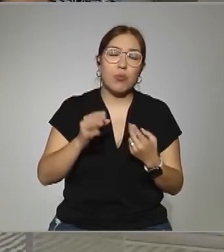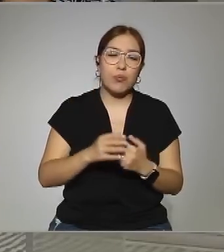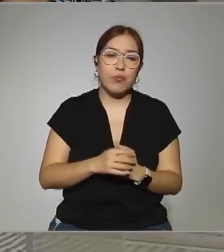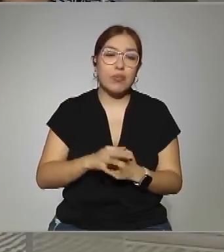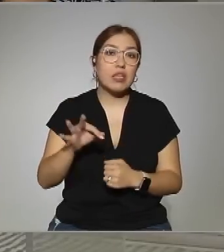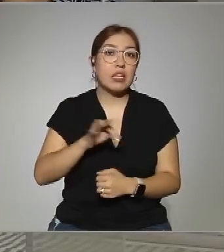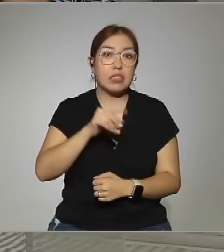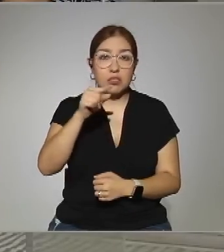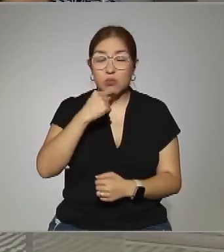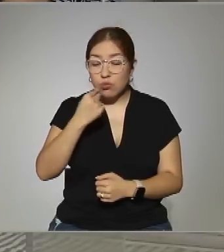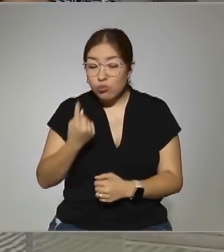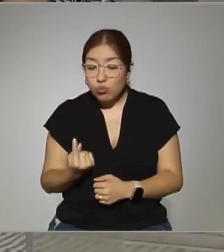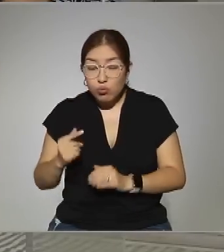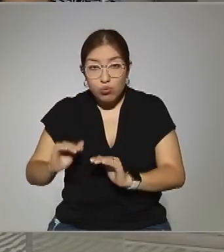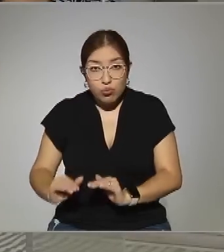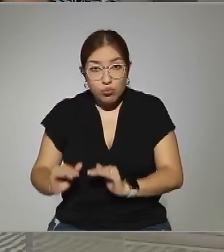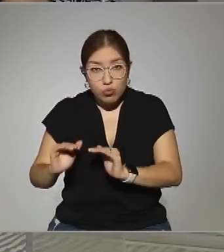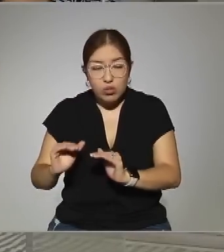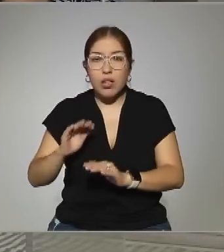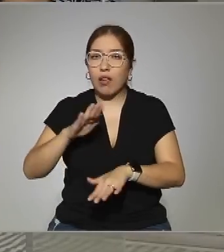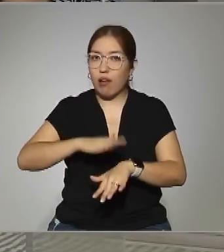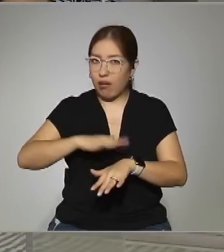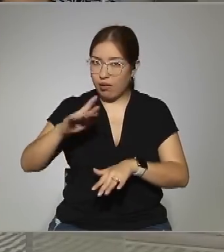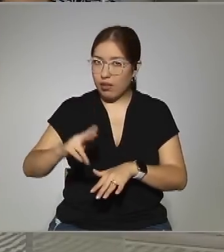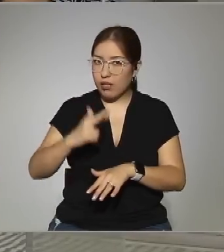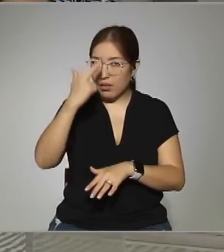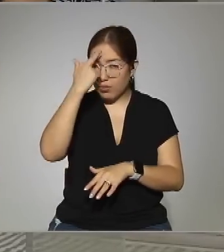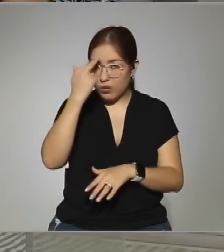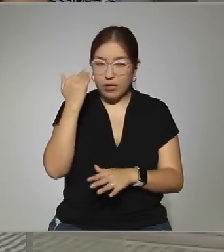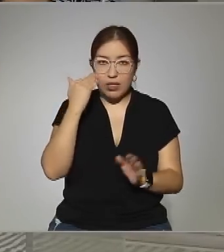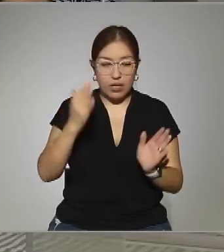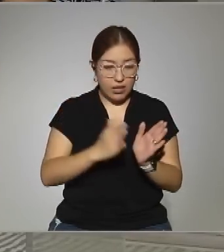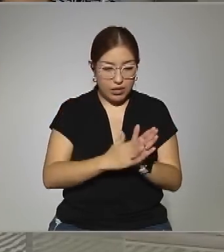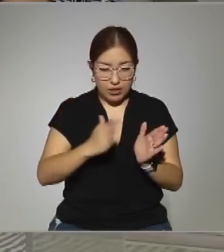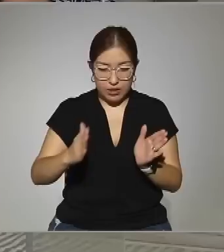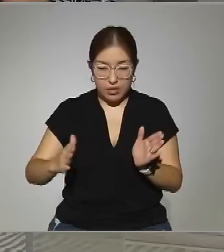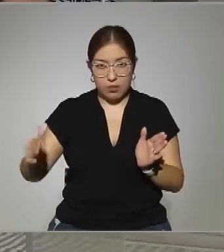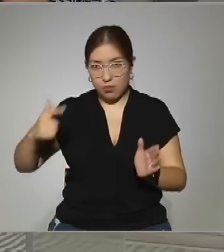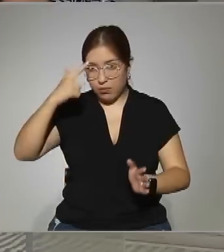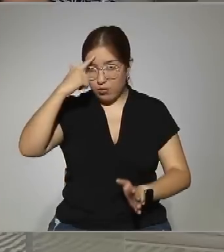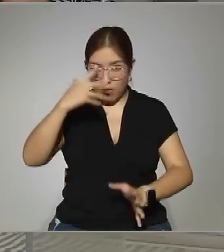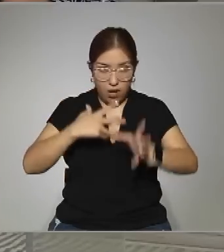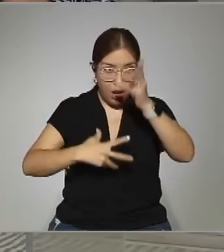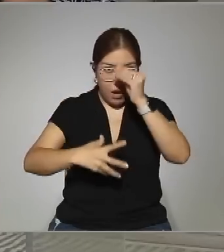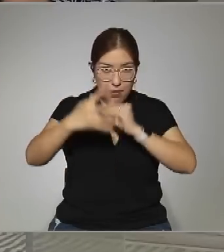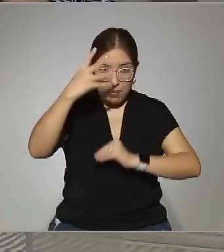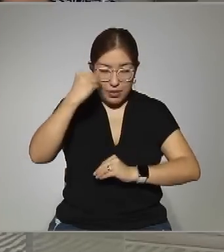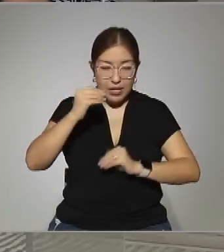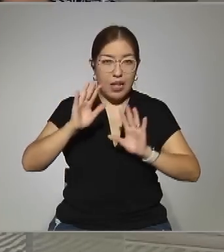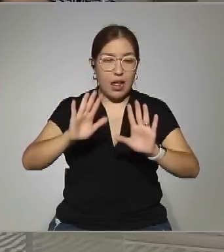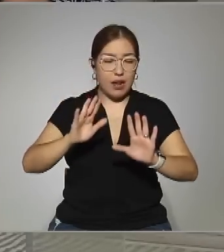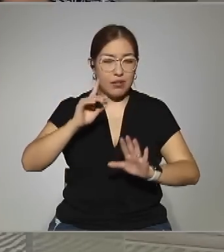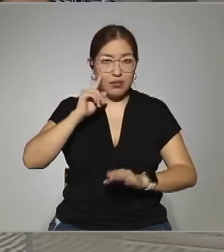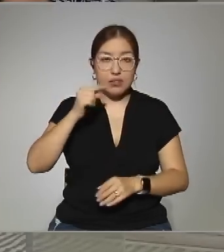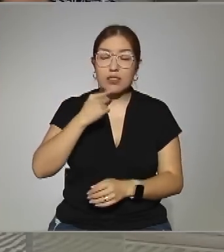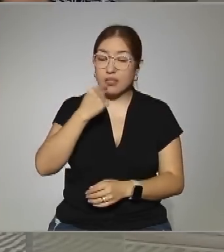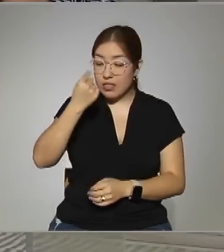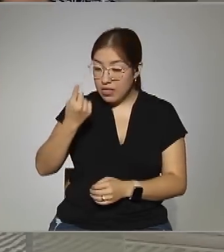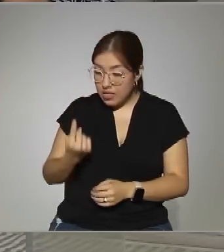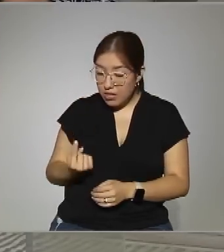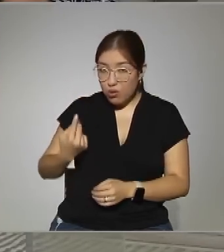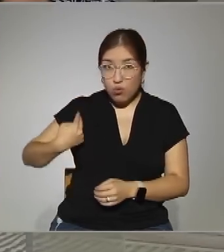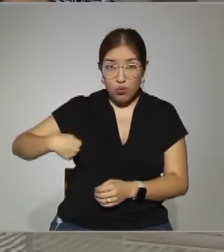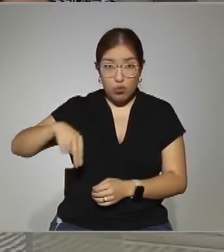cuando eres muy pequeño. Hay que recordar que las etapas cognitivas aclaran que cuando somos pequeños, todos